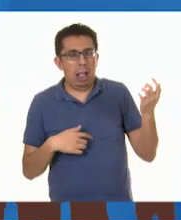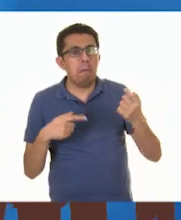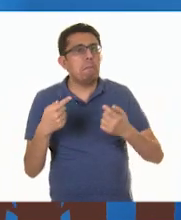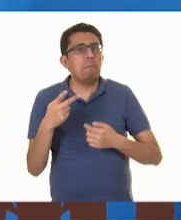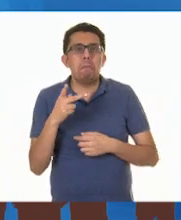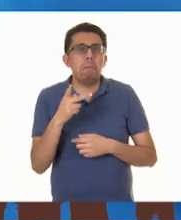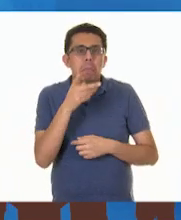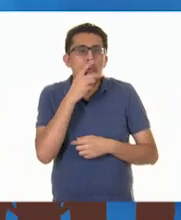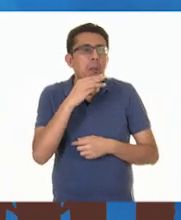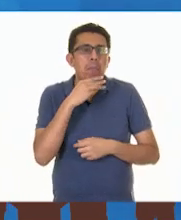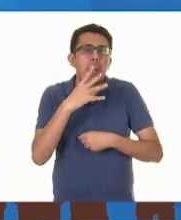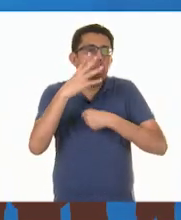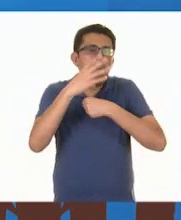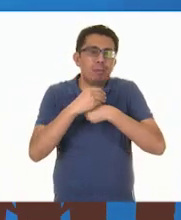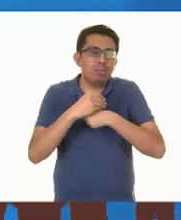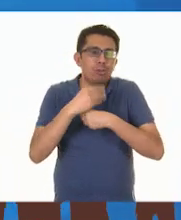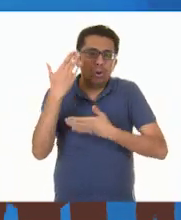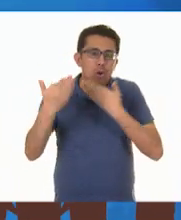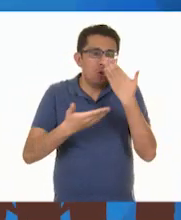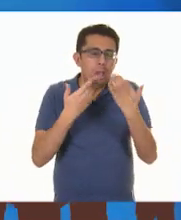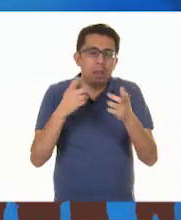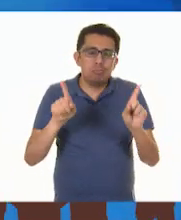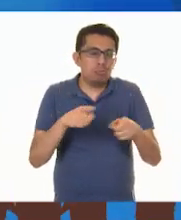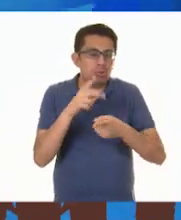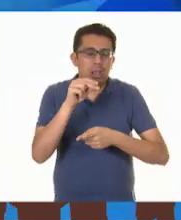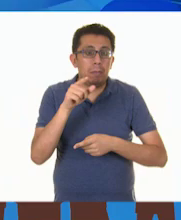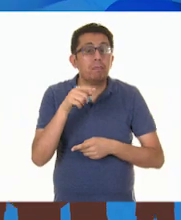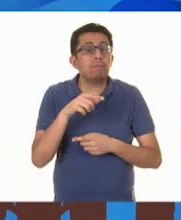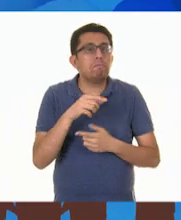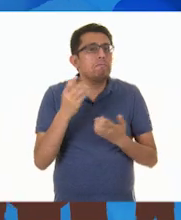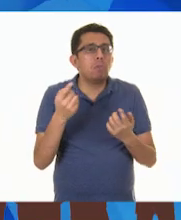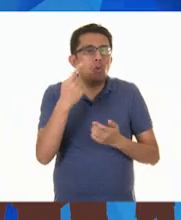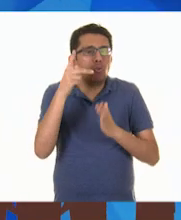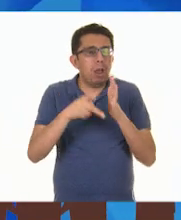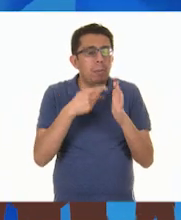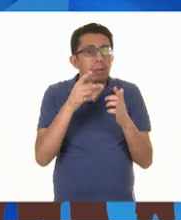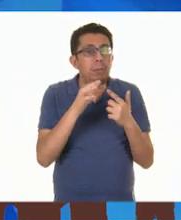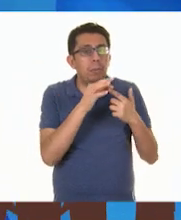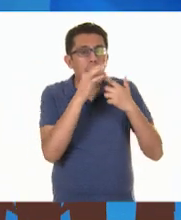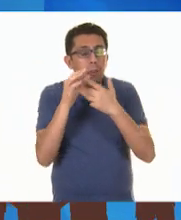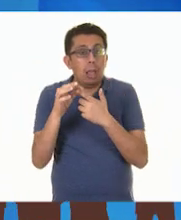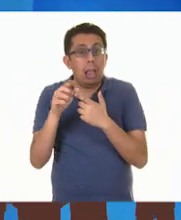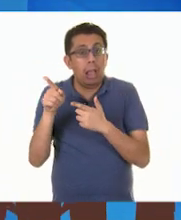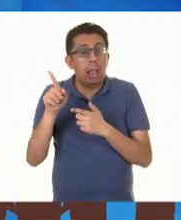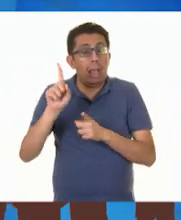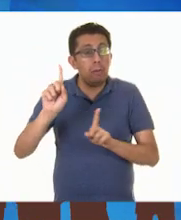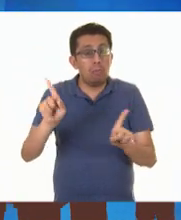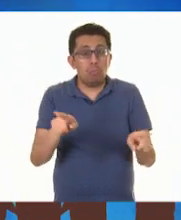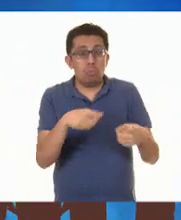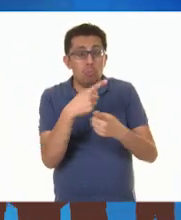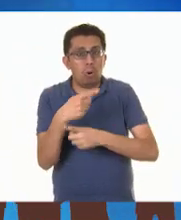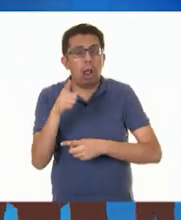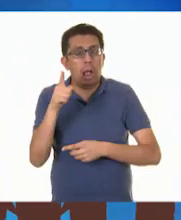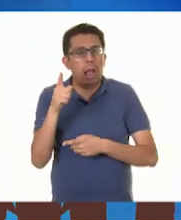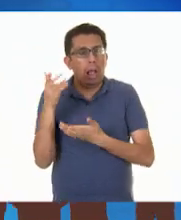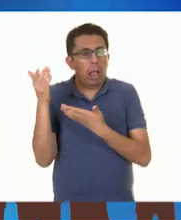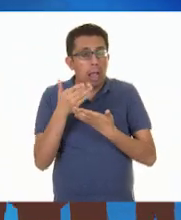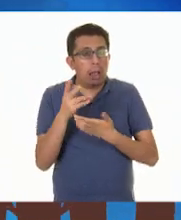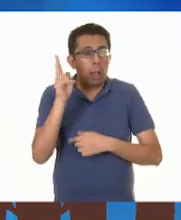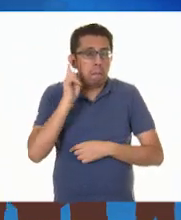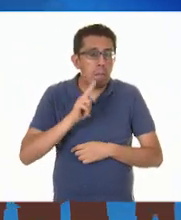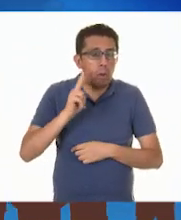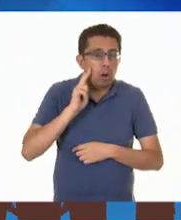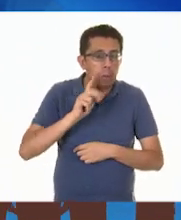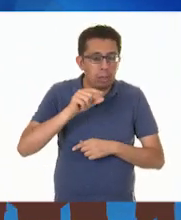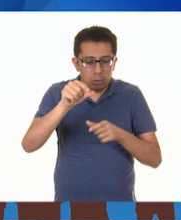música en ese tiempo y me llevaron a un concierto. Y de pronto llegamos a la hora de la prueba de sonido y vi que el ingeniero de sonido,